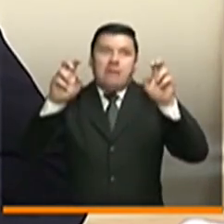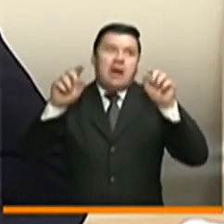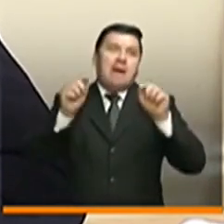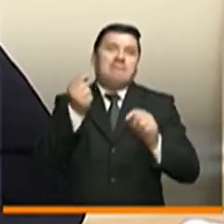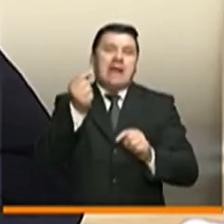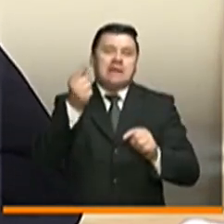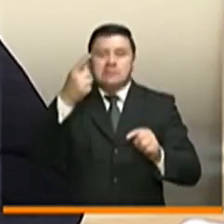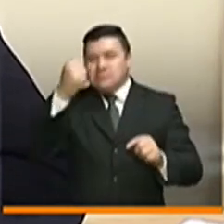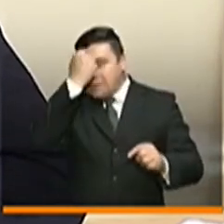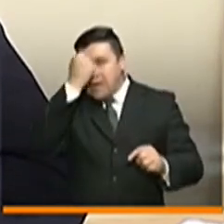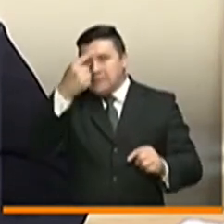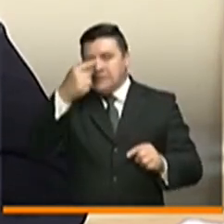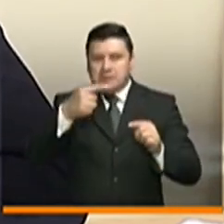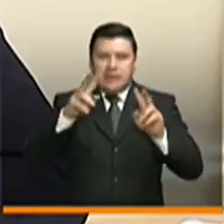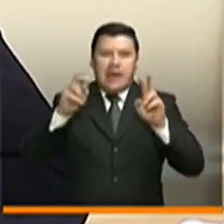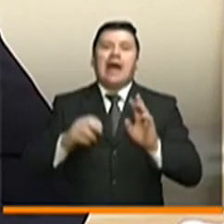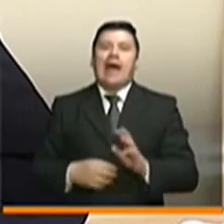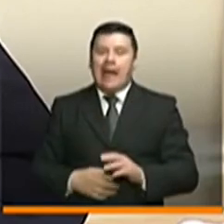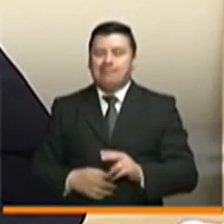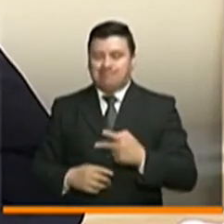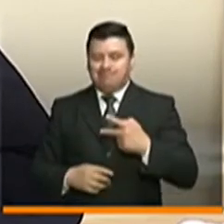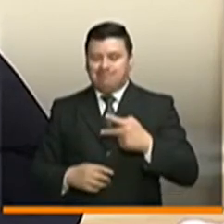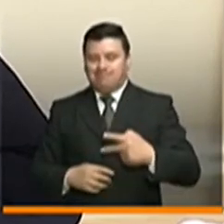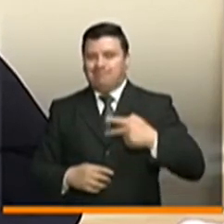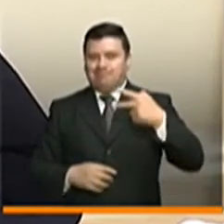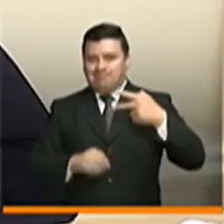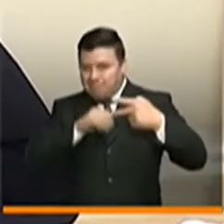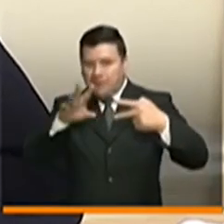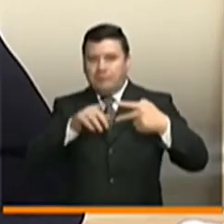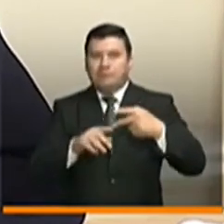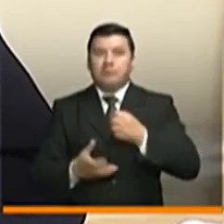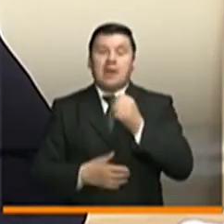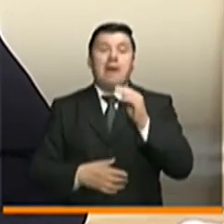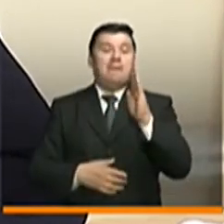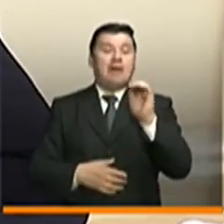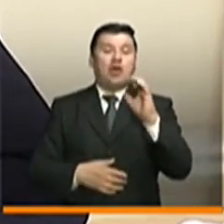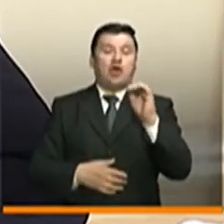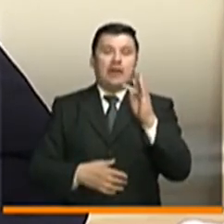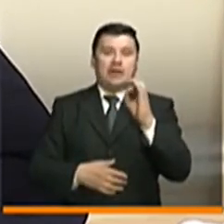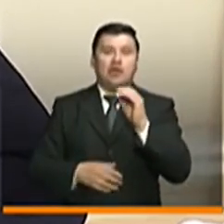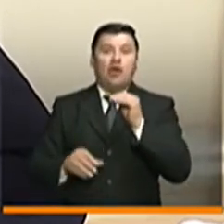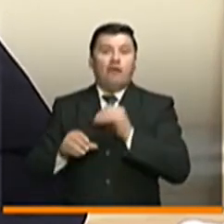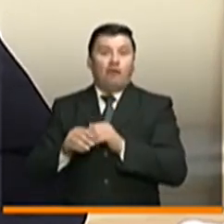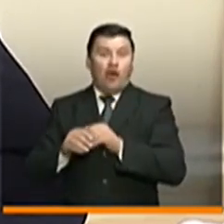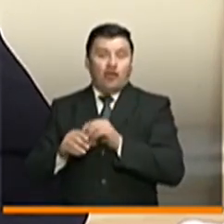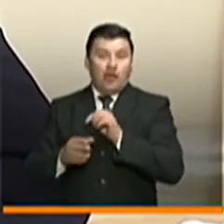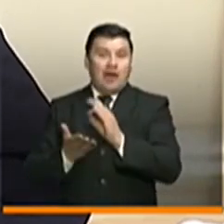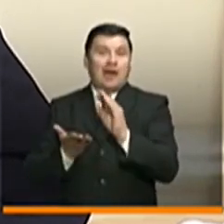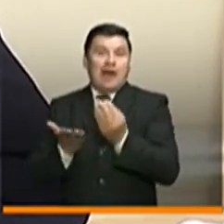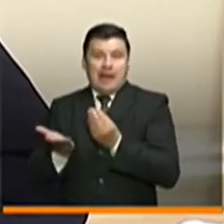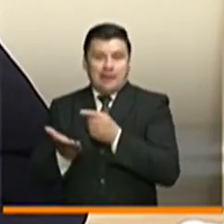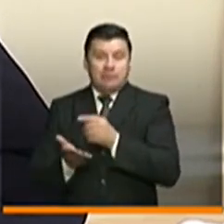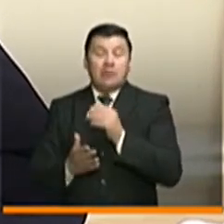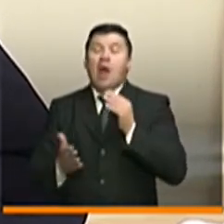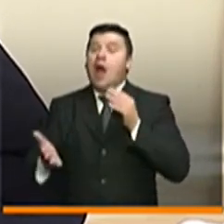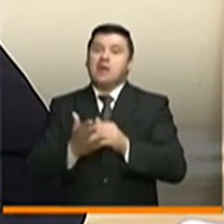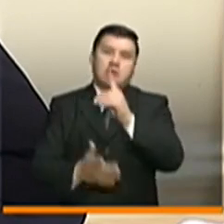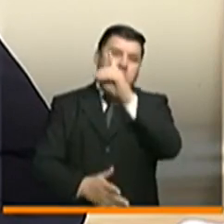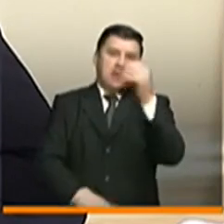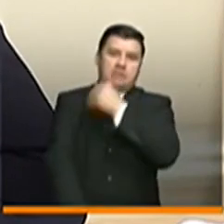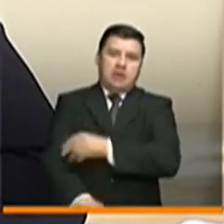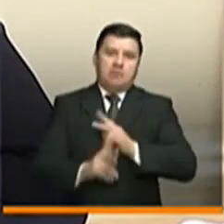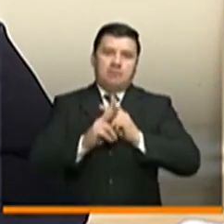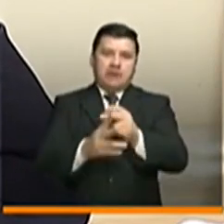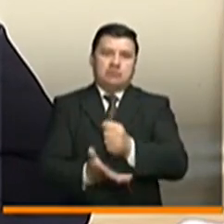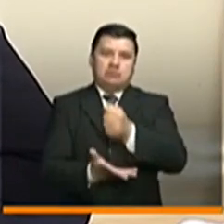en este momento. Por eso lanzamos dos líneas de crédito. La primera con Bancoldex y el Fondo Nacional de Garantías. Prestaremos hasta 100 millones de